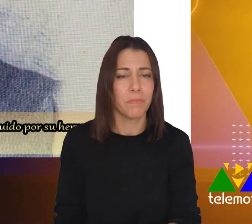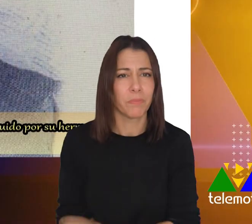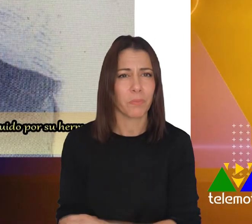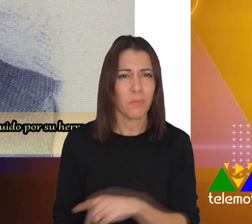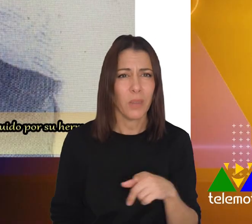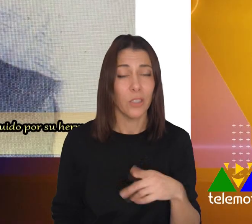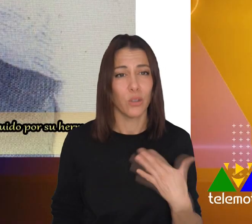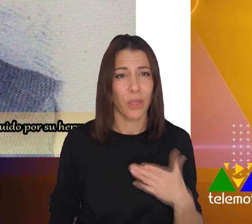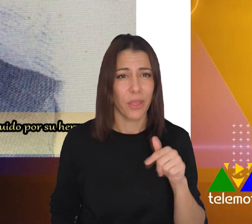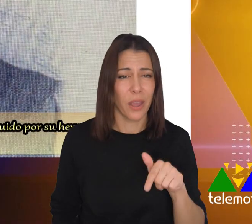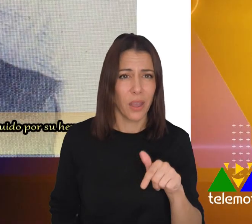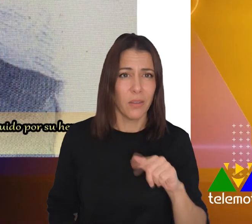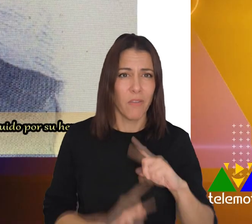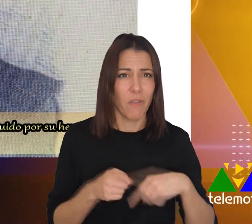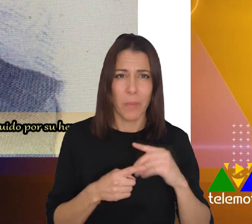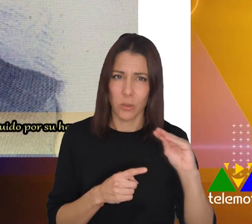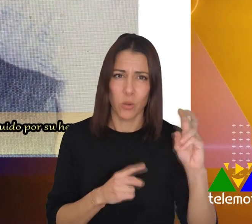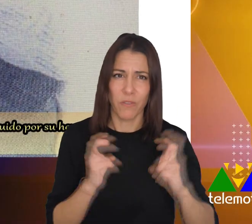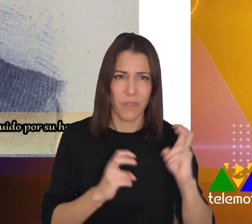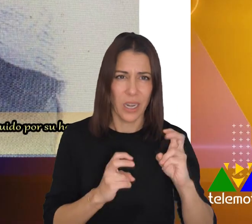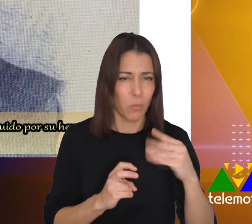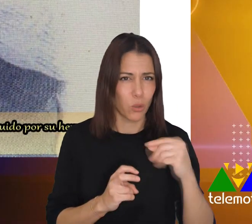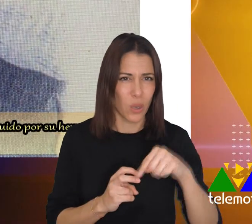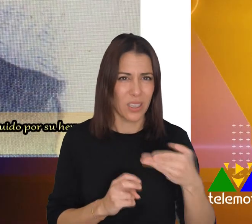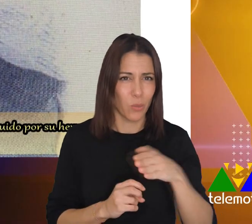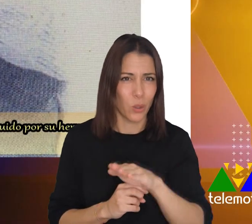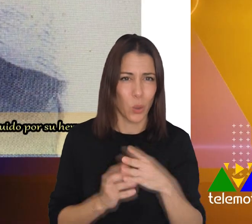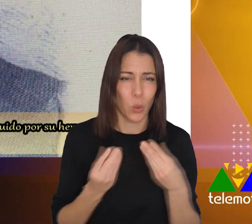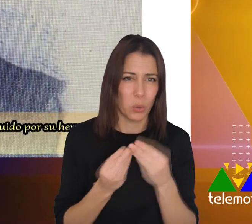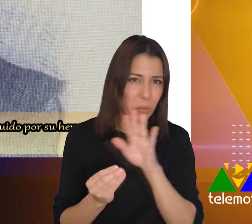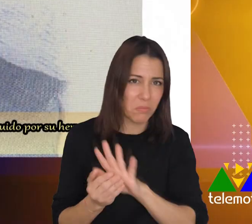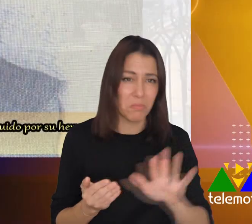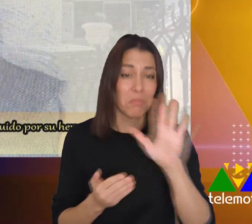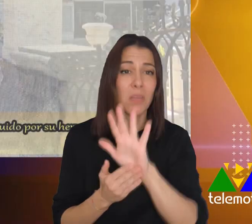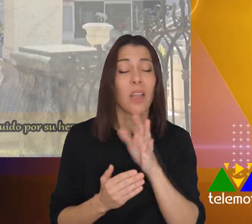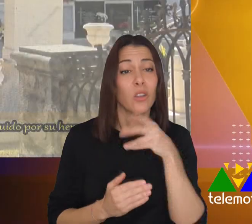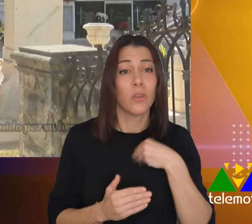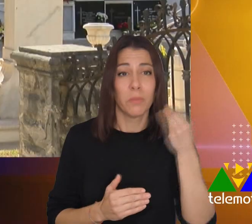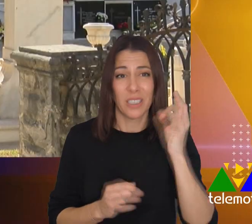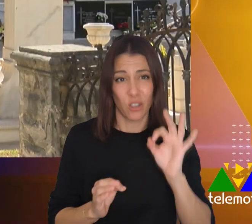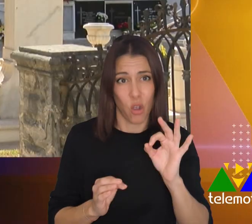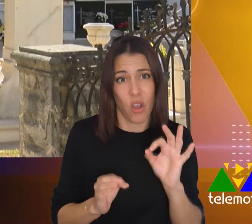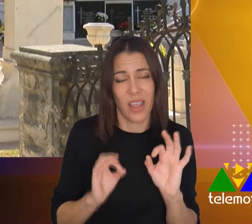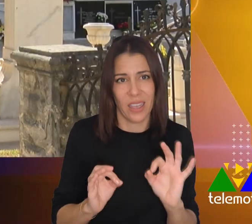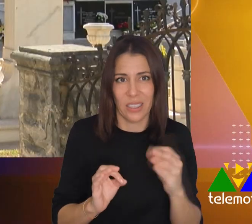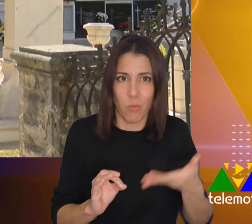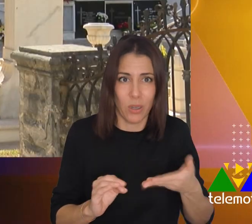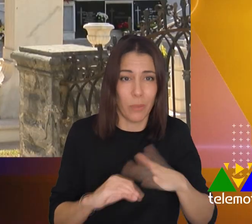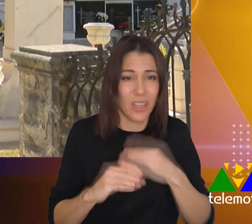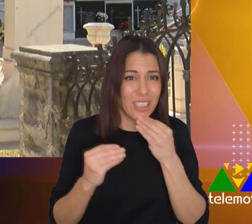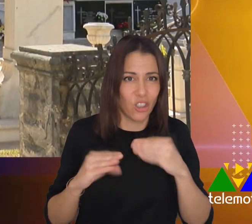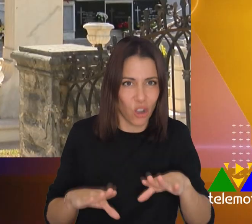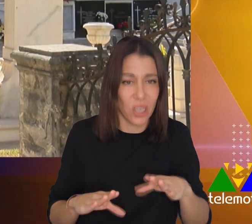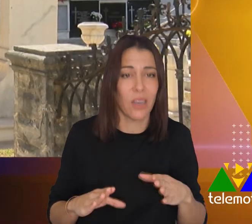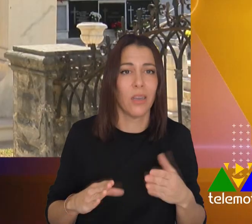Sí, familia es decir, que indudablemente forman parte de la historia, ¿no? Es decir, que es